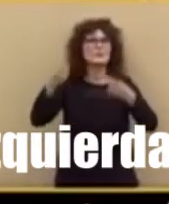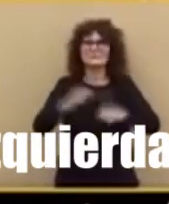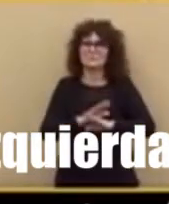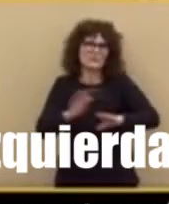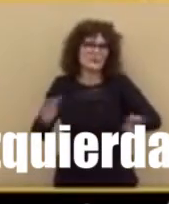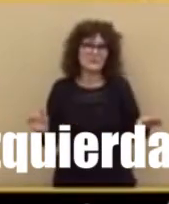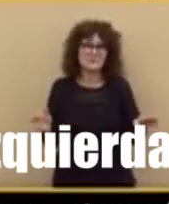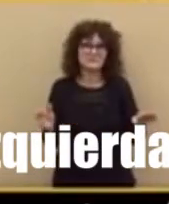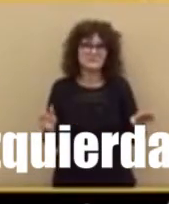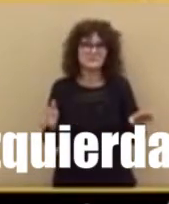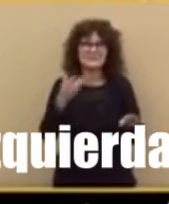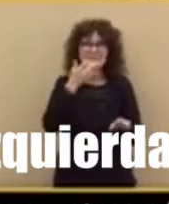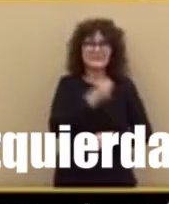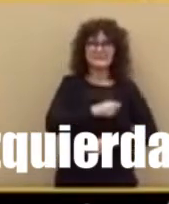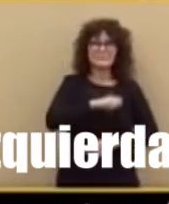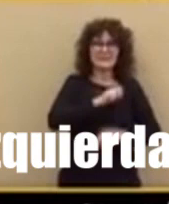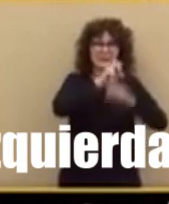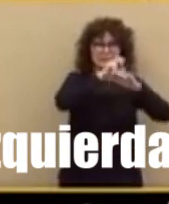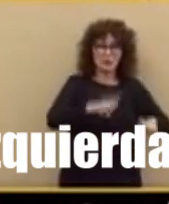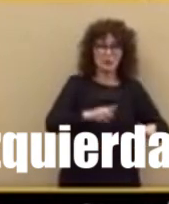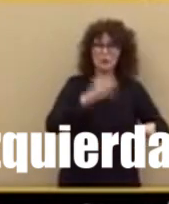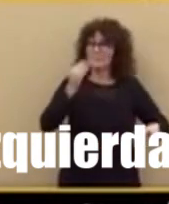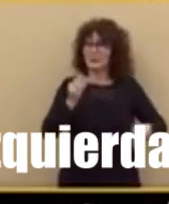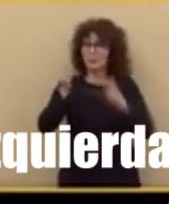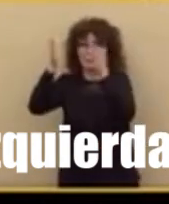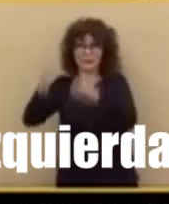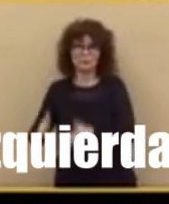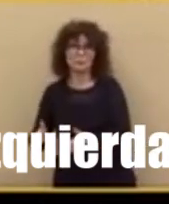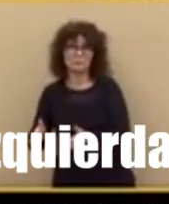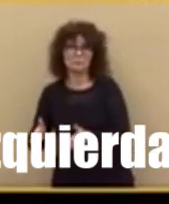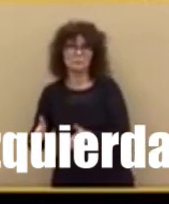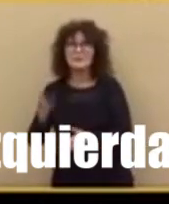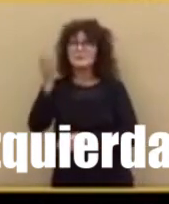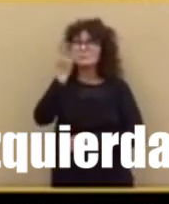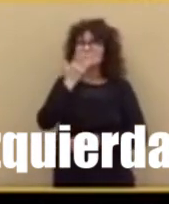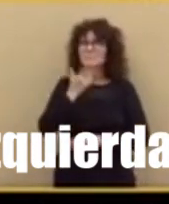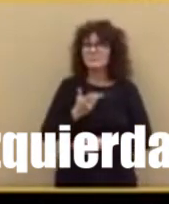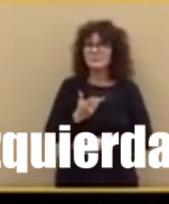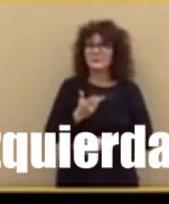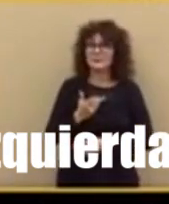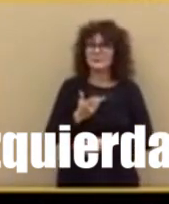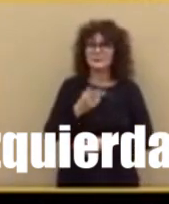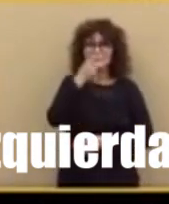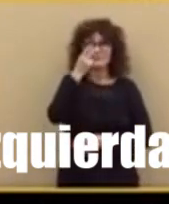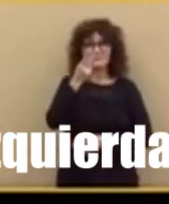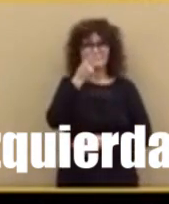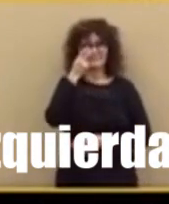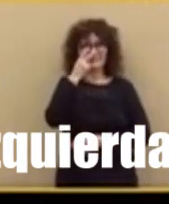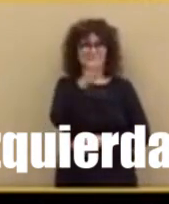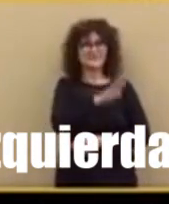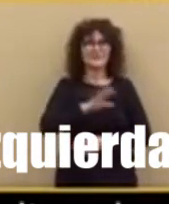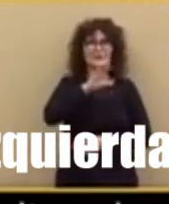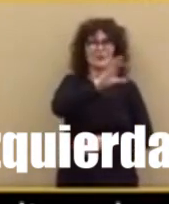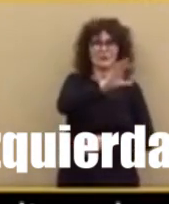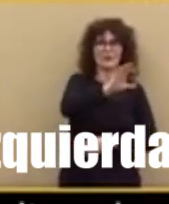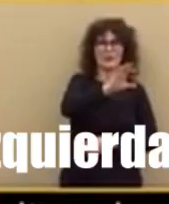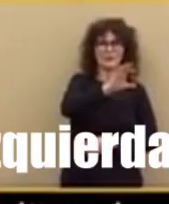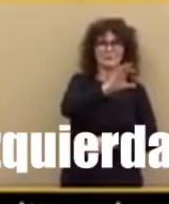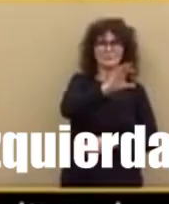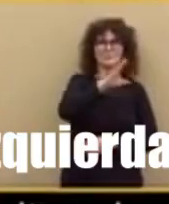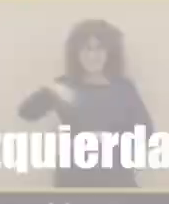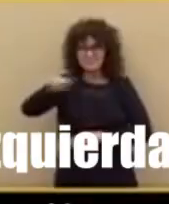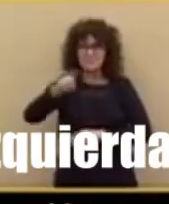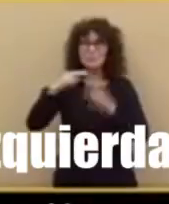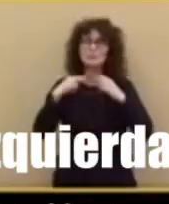España, mejor para usted. Es decir, prefiere sepultar el interés nacional bajo su interés